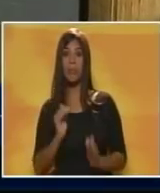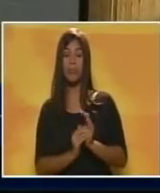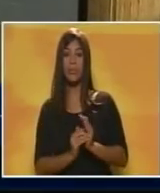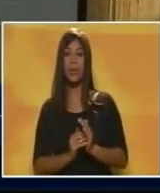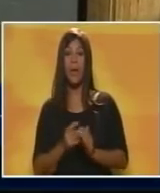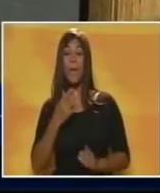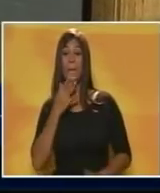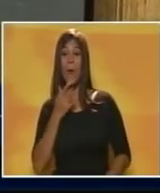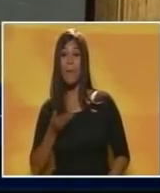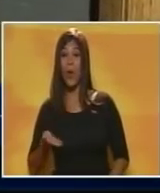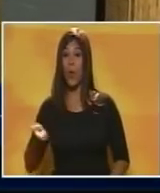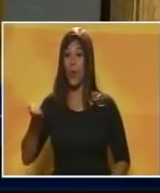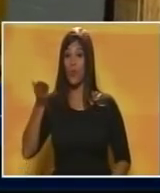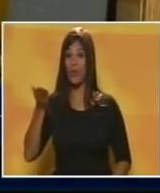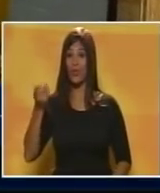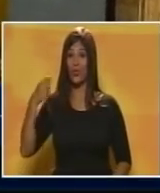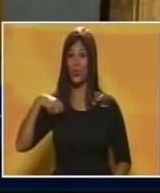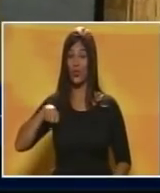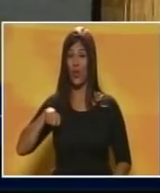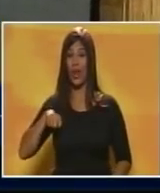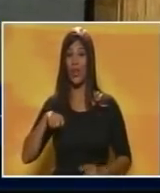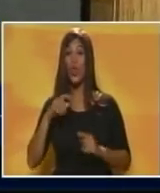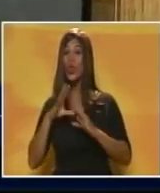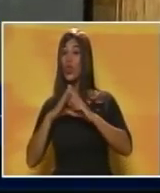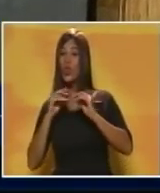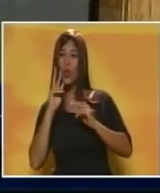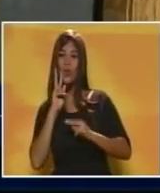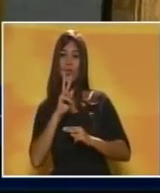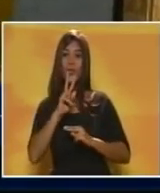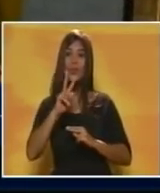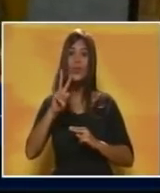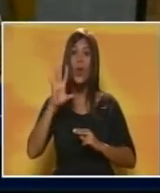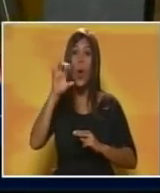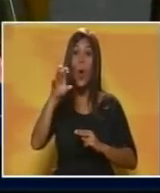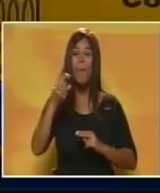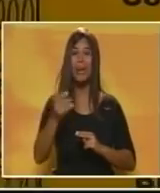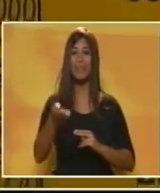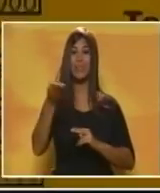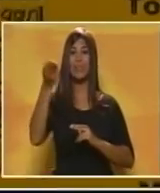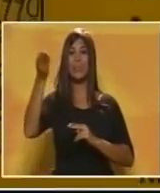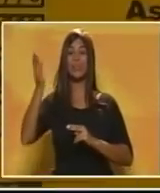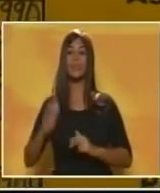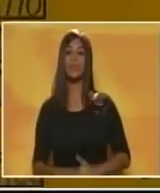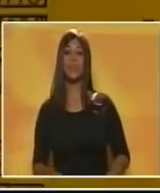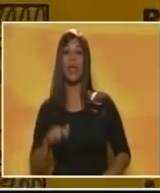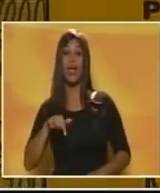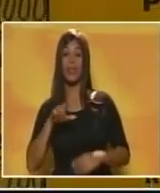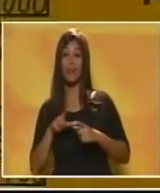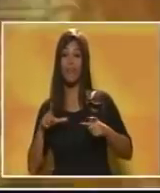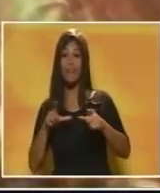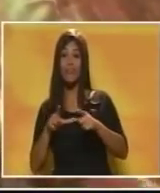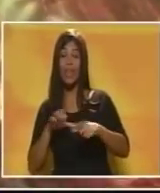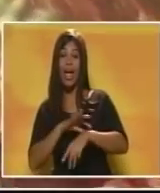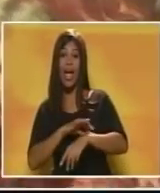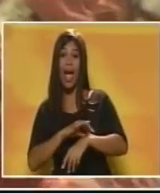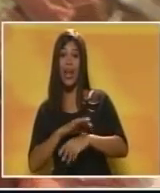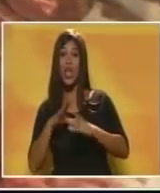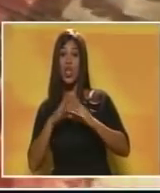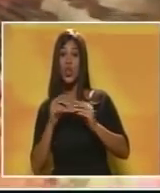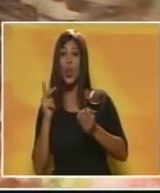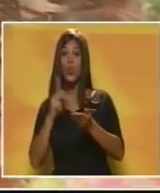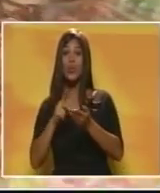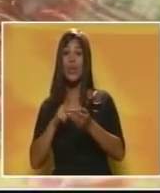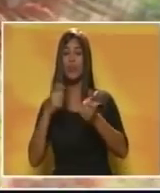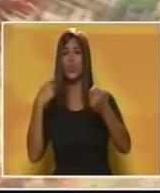aquí. Al haber un aumento de salario, todo se ve reflejado en lo que nosotros adquirimos. En esta carnicería aseguran que todo lo que les llega